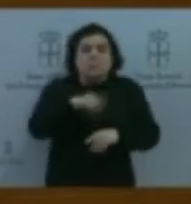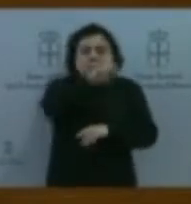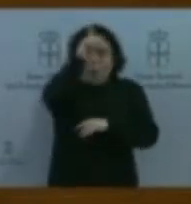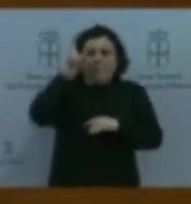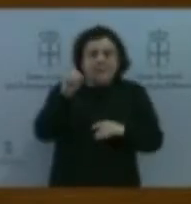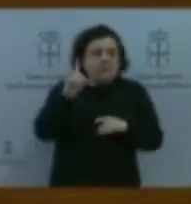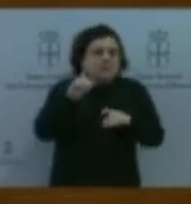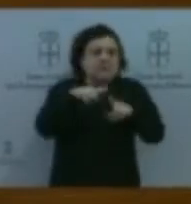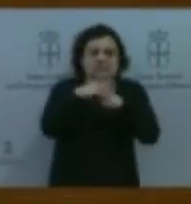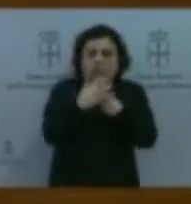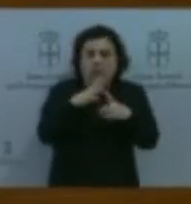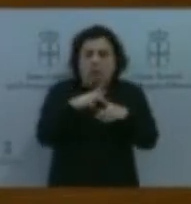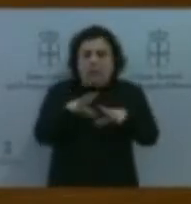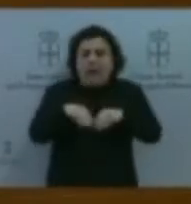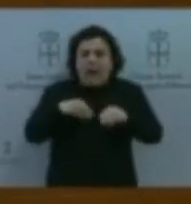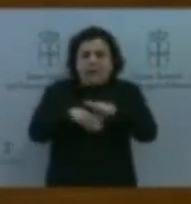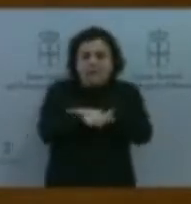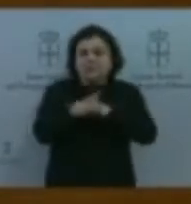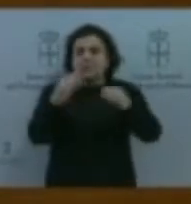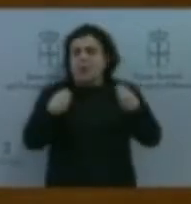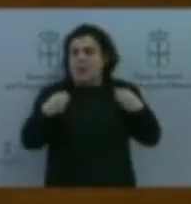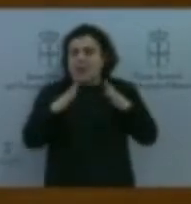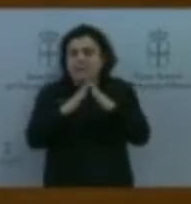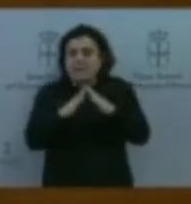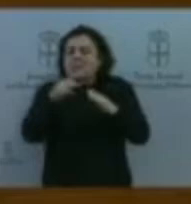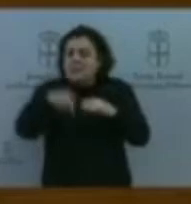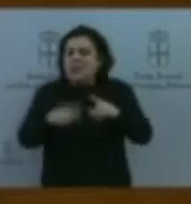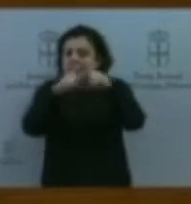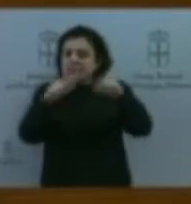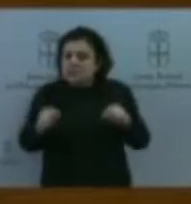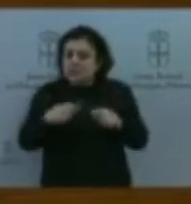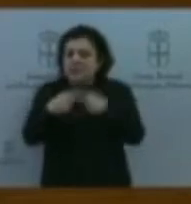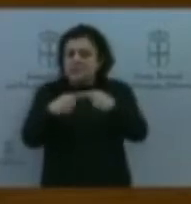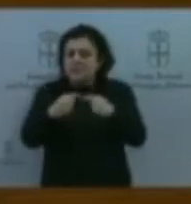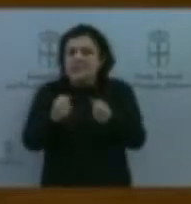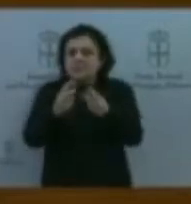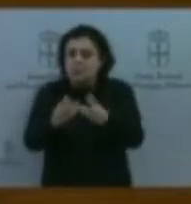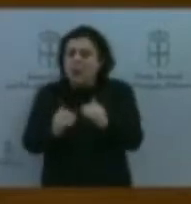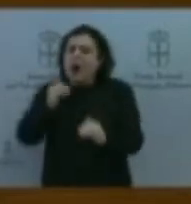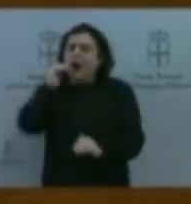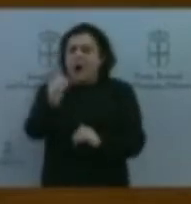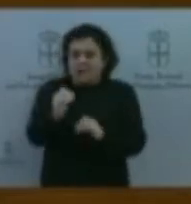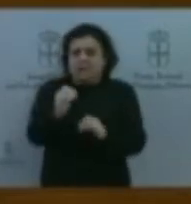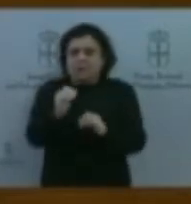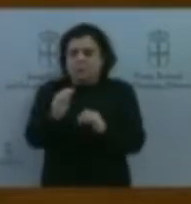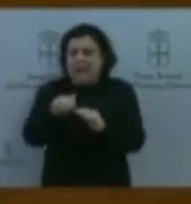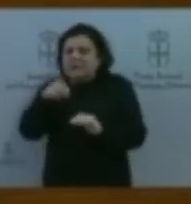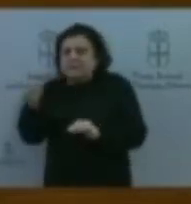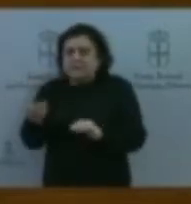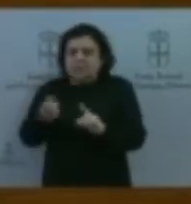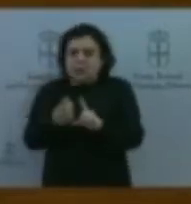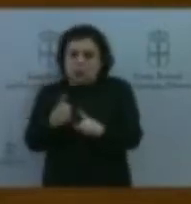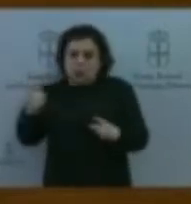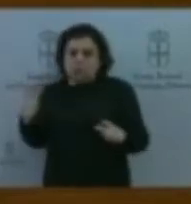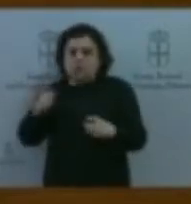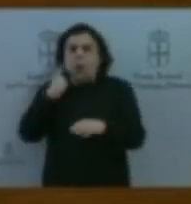pero tenemos un número muy alto de familias en situación de exclusión residencial. Usted conoce los datos, una de cada 4 familias asturianas sufren